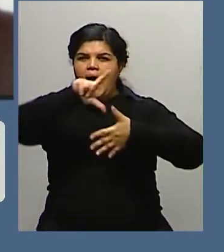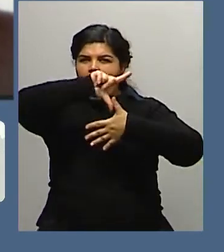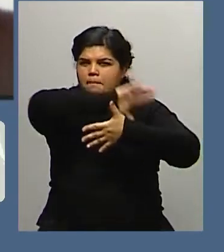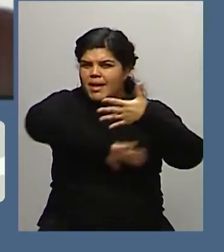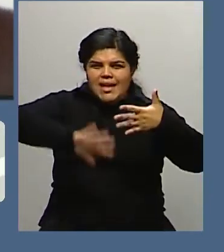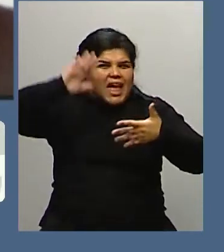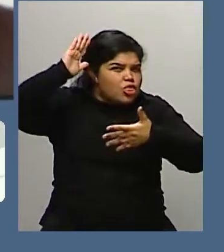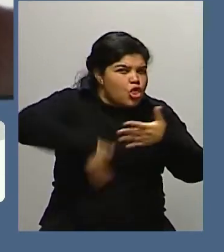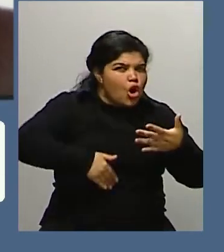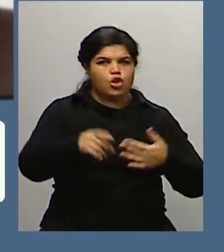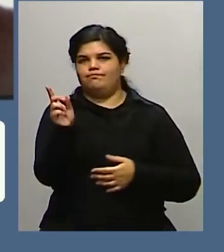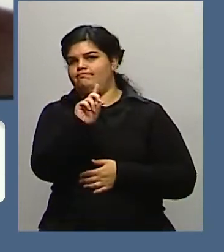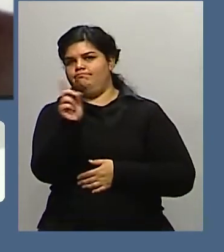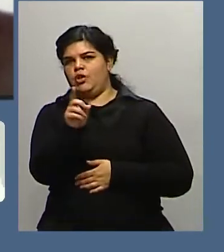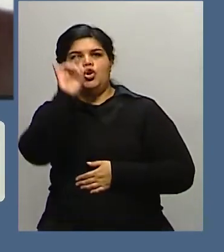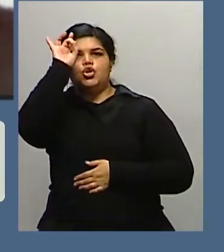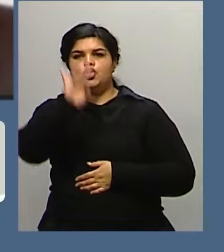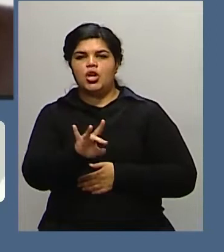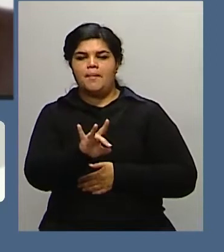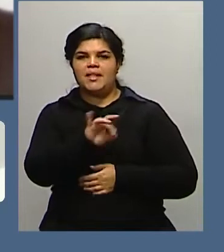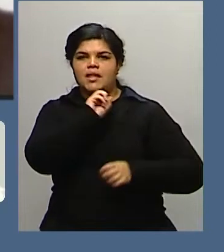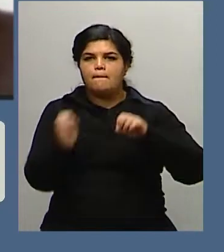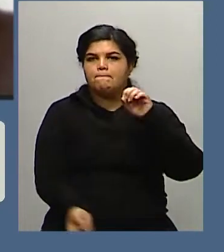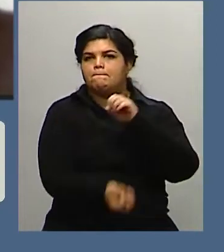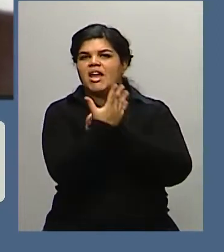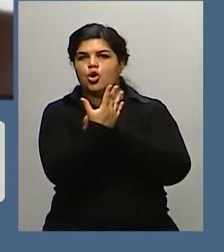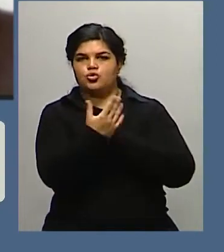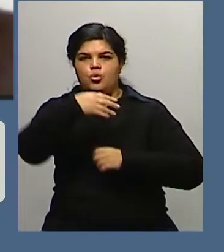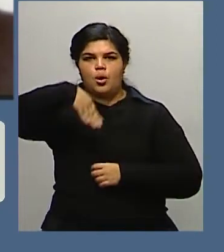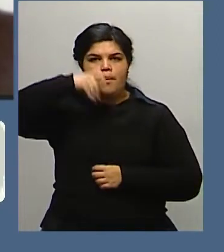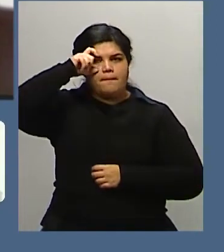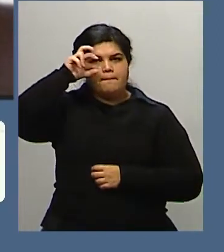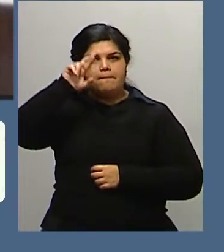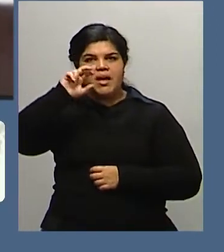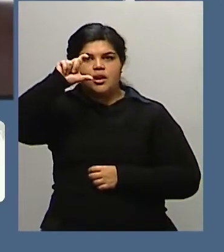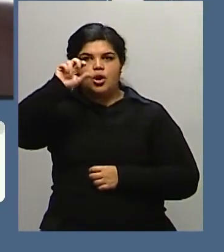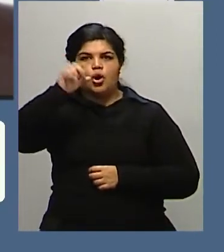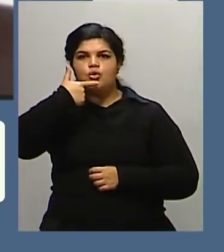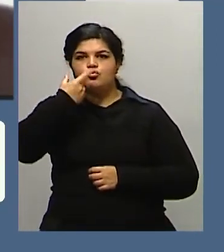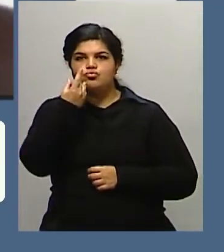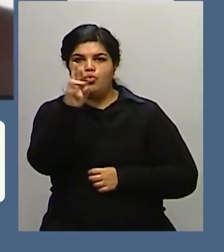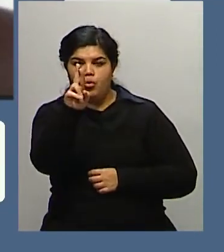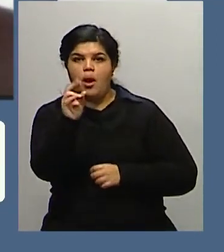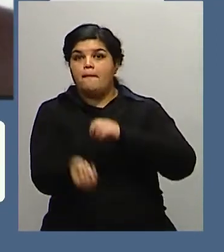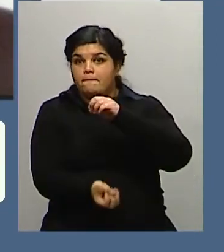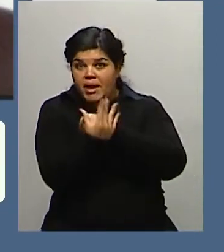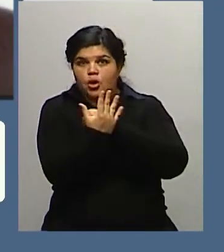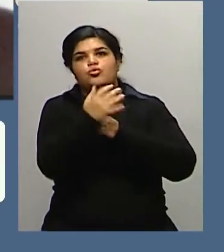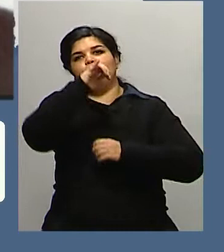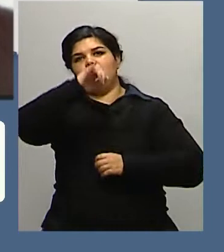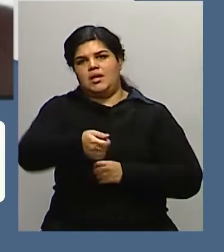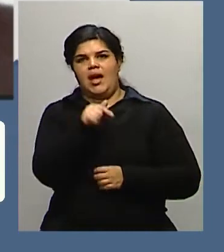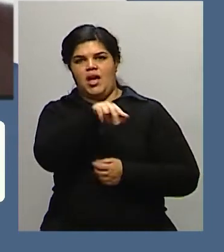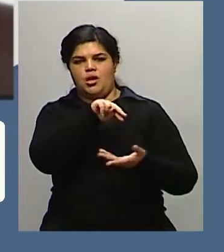general, somos nosotros, el Mercosur, porque somos exportadores netos de alimentos. Sí. Entonces, ahí hay un papel que